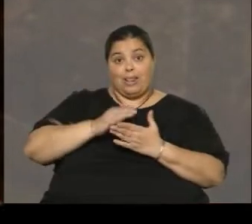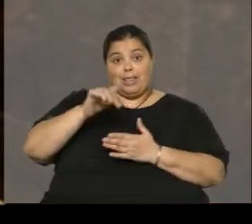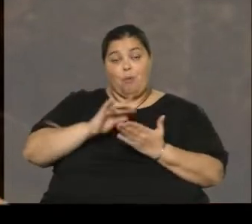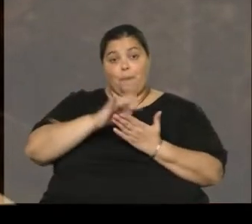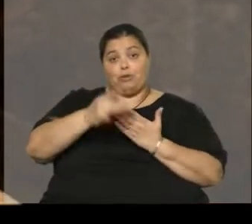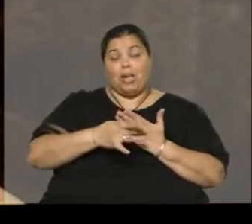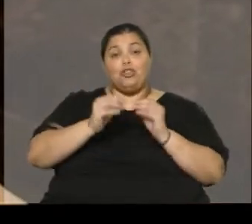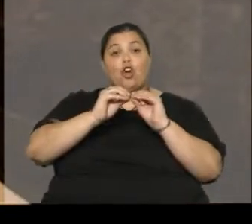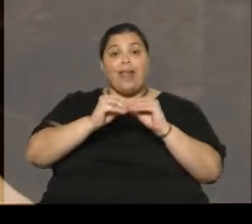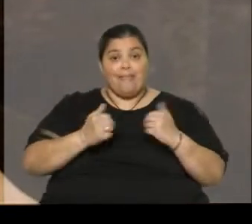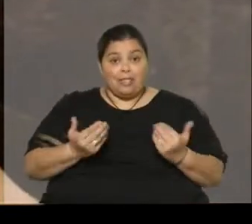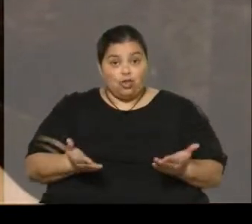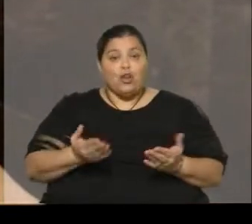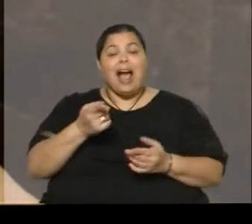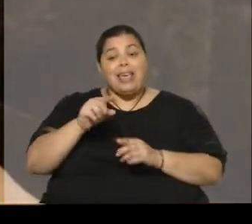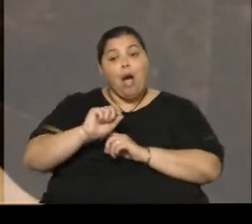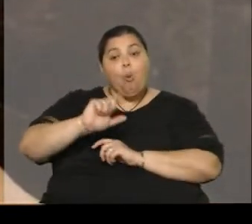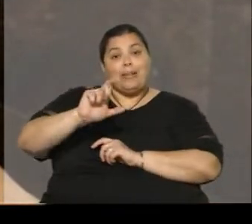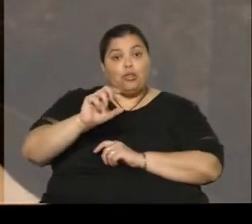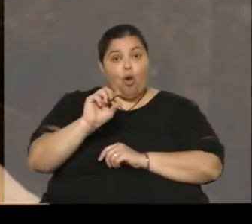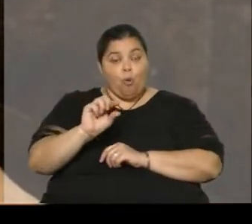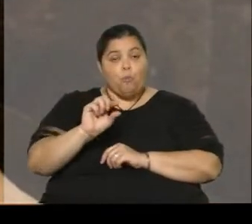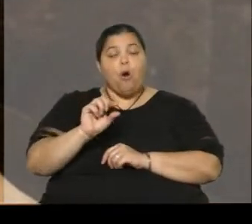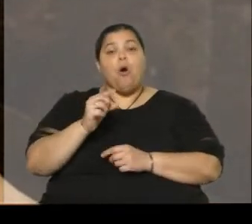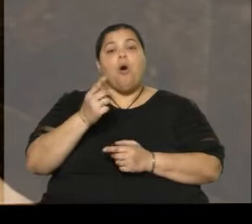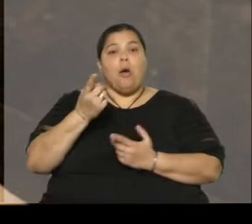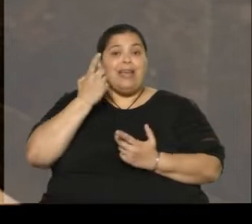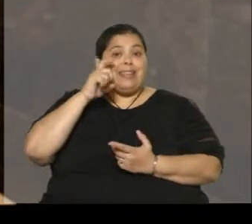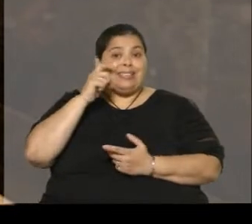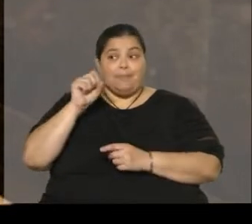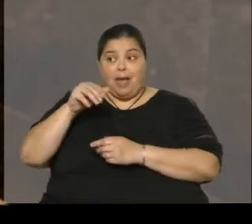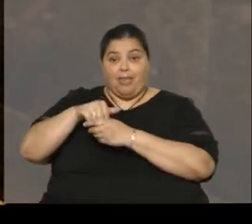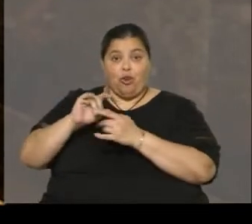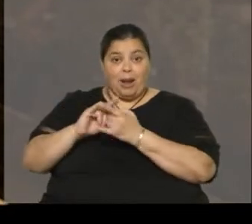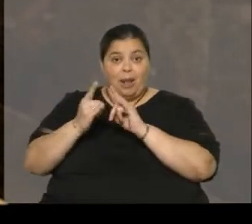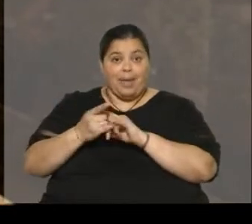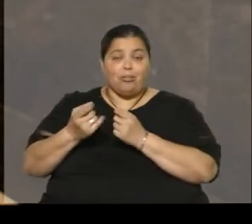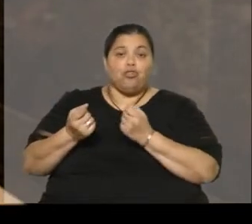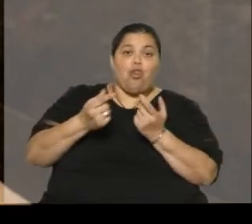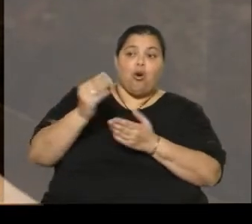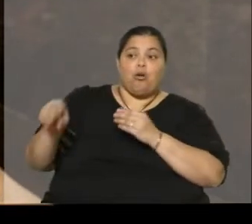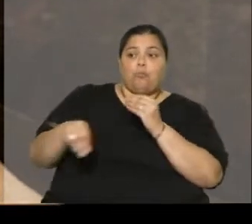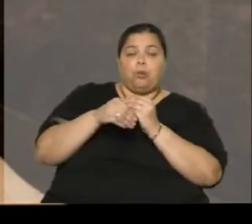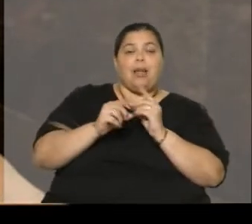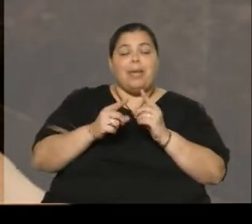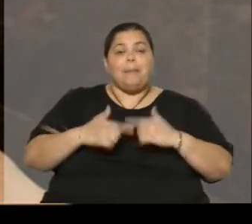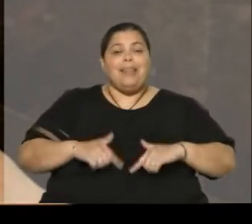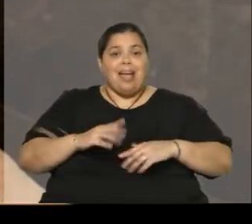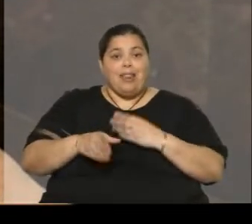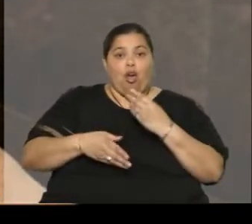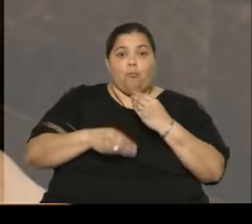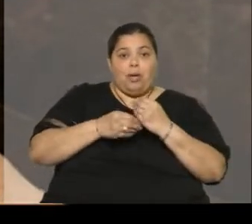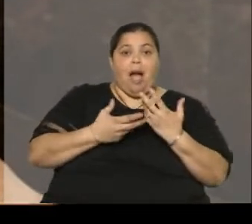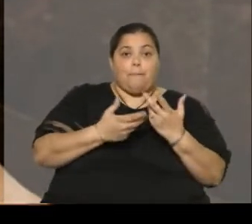de rendición de cuentas hemos tenido un incremento por iniciativa parlamentaria y con apoyo del Ministerio,